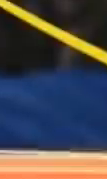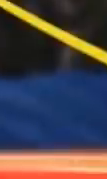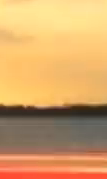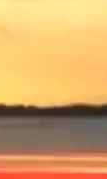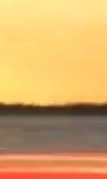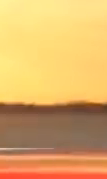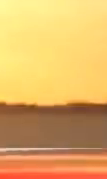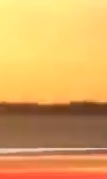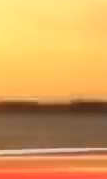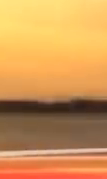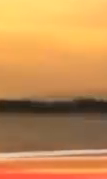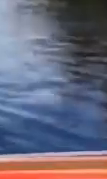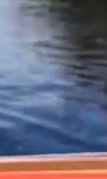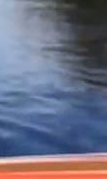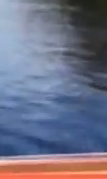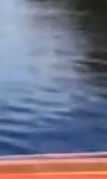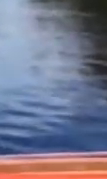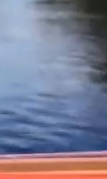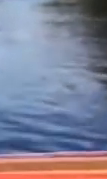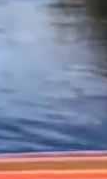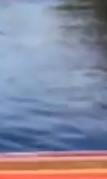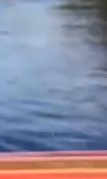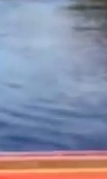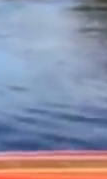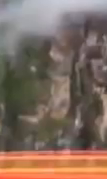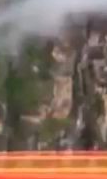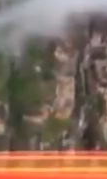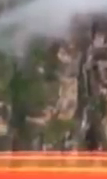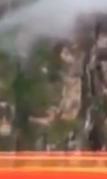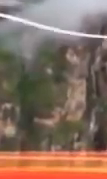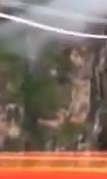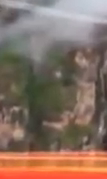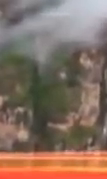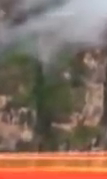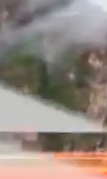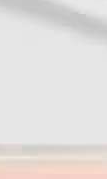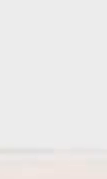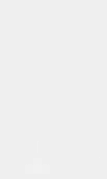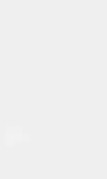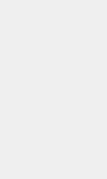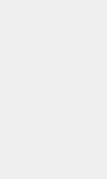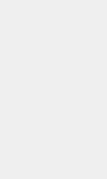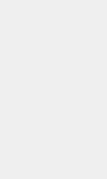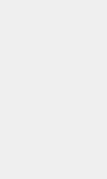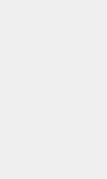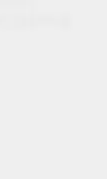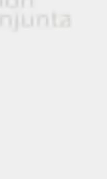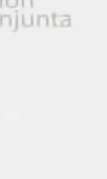Gracias por su atención. Sigamos haciendo patria.